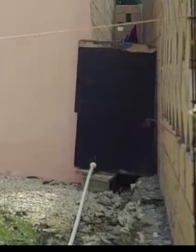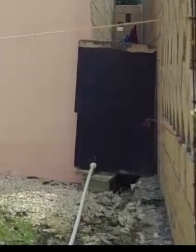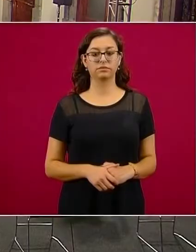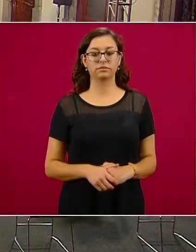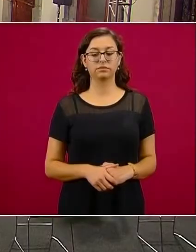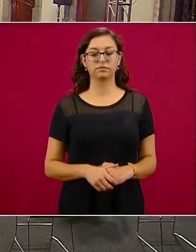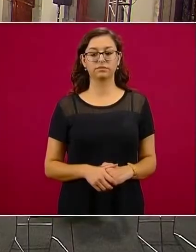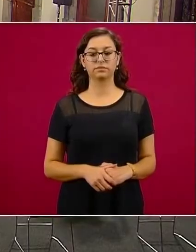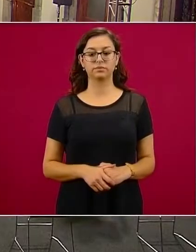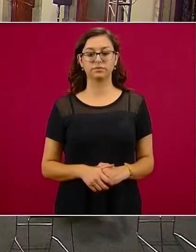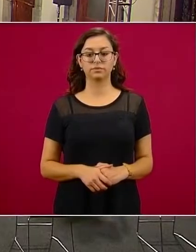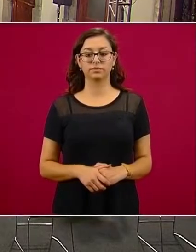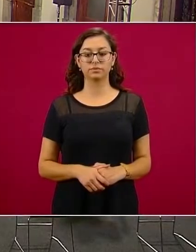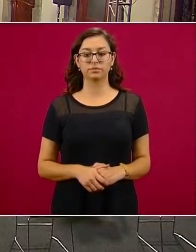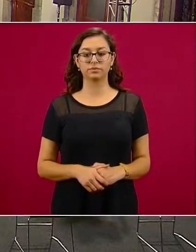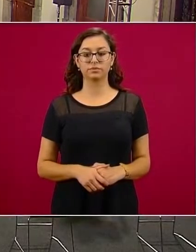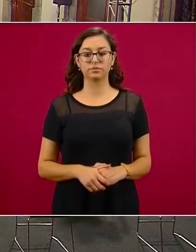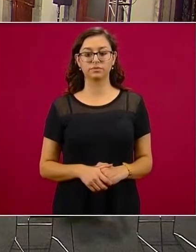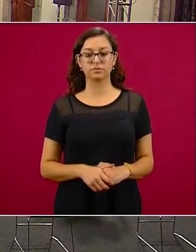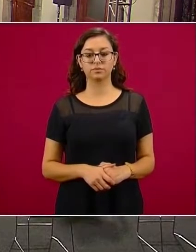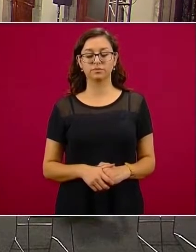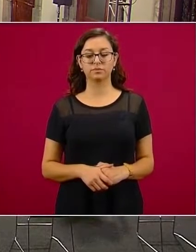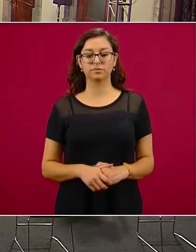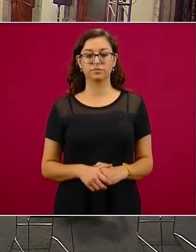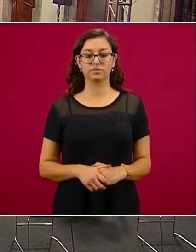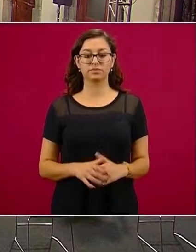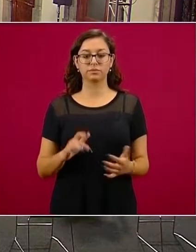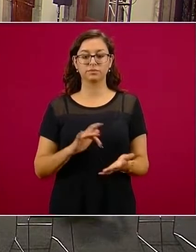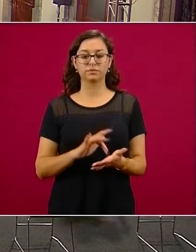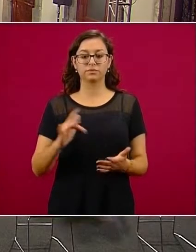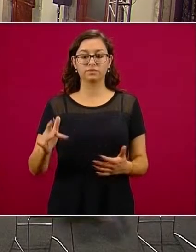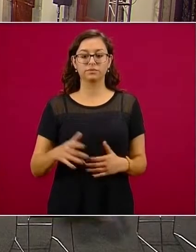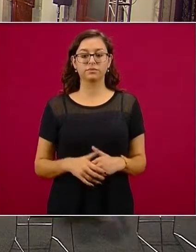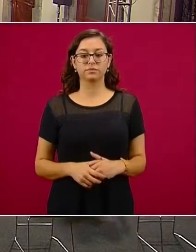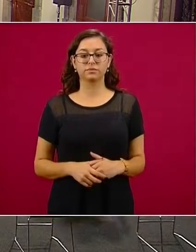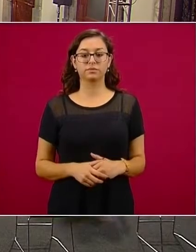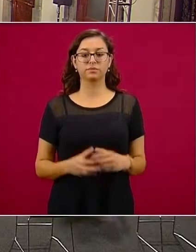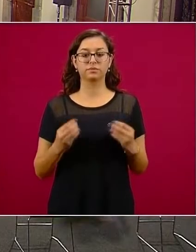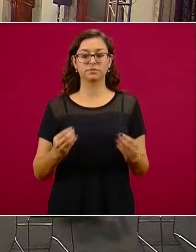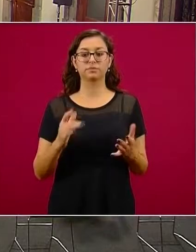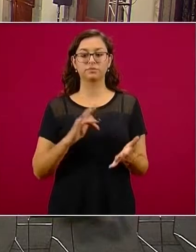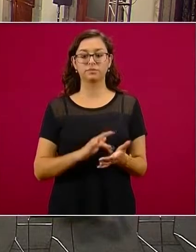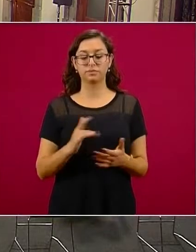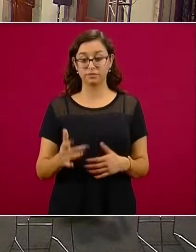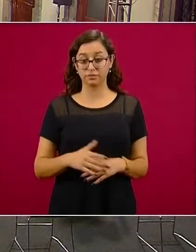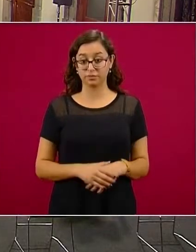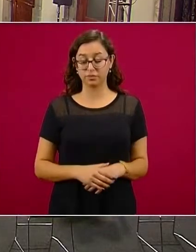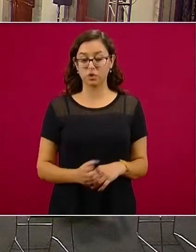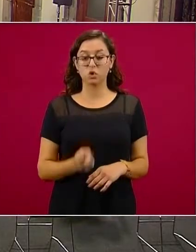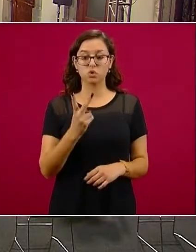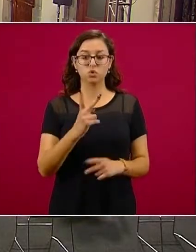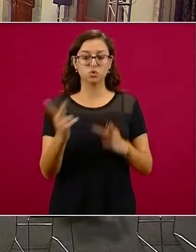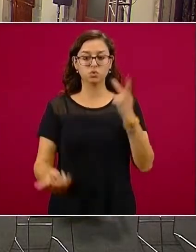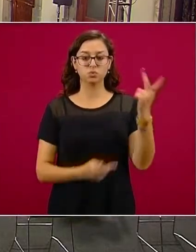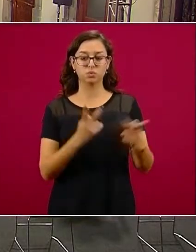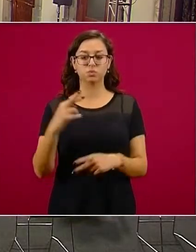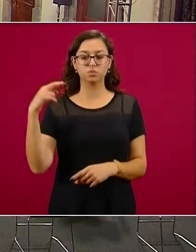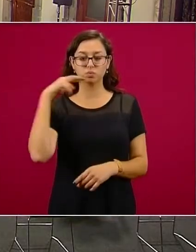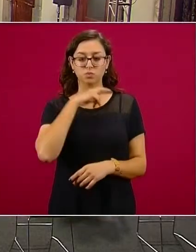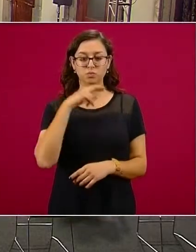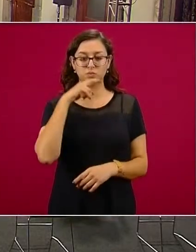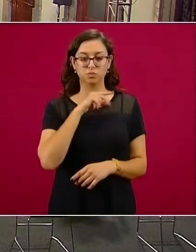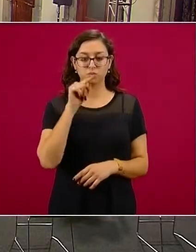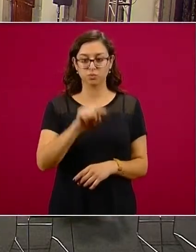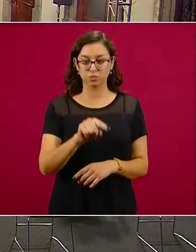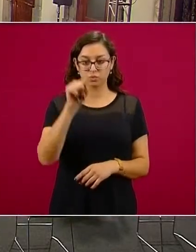Resaltó que los ayuntamientos afrontan una problemática para llevar a una zona irregular el agua, el drenaje y la luz